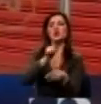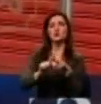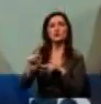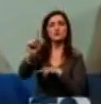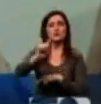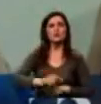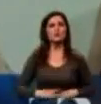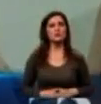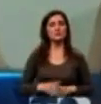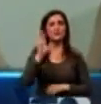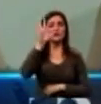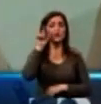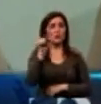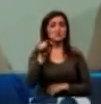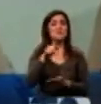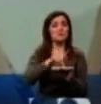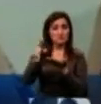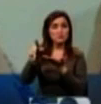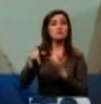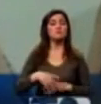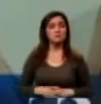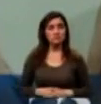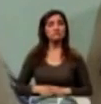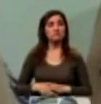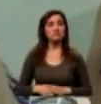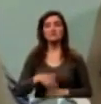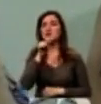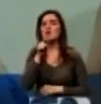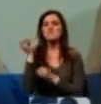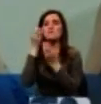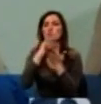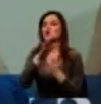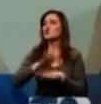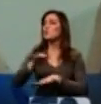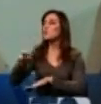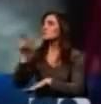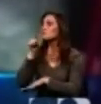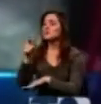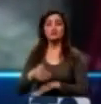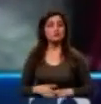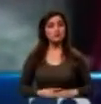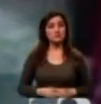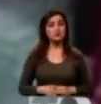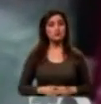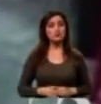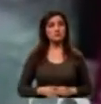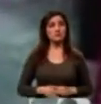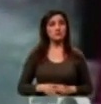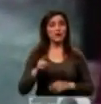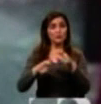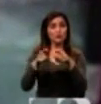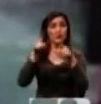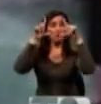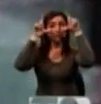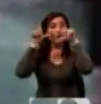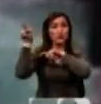huyeron. $5,000. Para ser pagados a quien nos den información de primera mano. Los jefes policiales